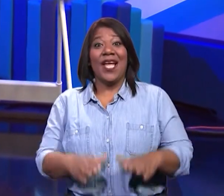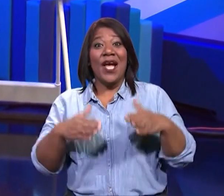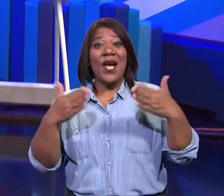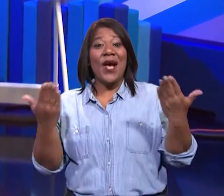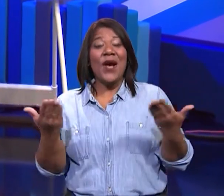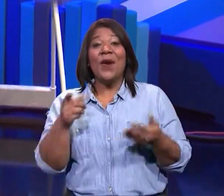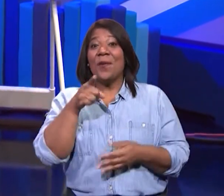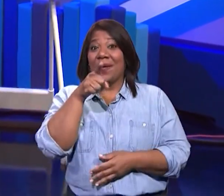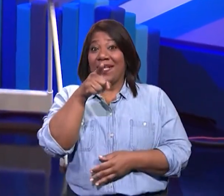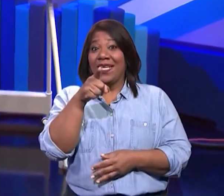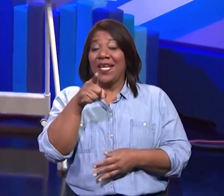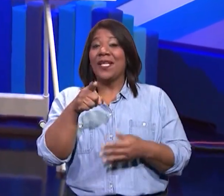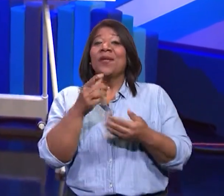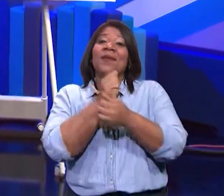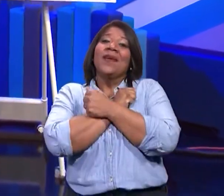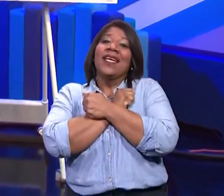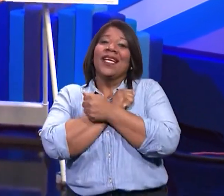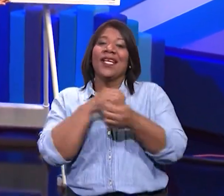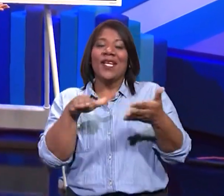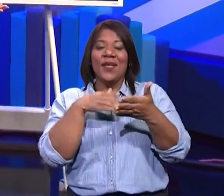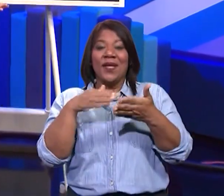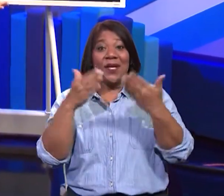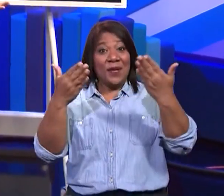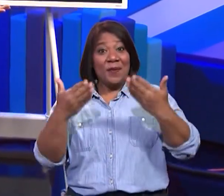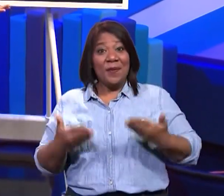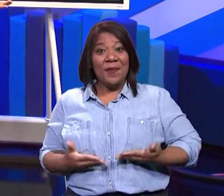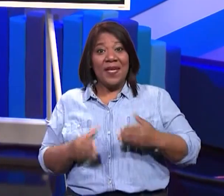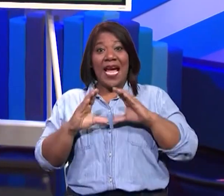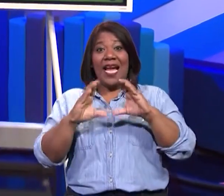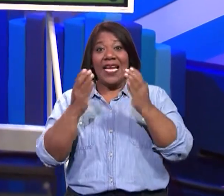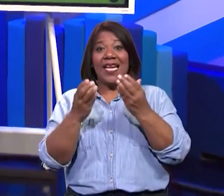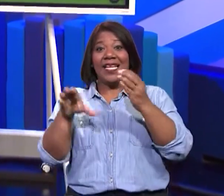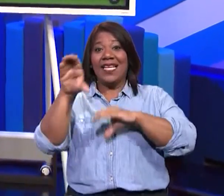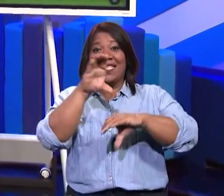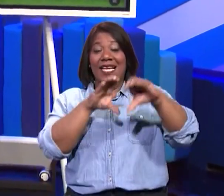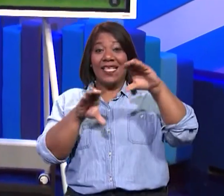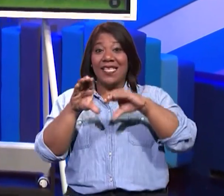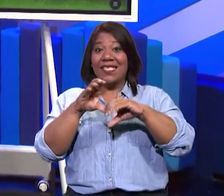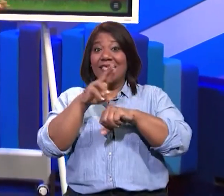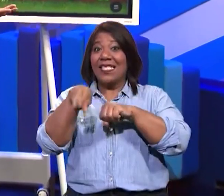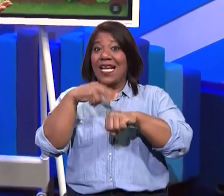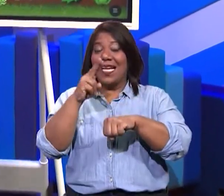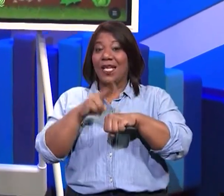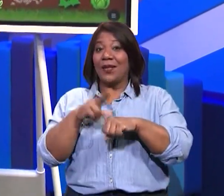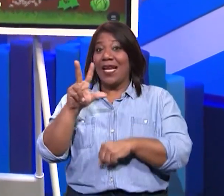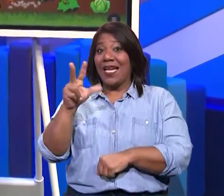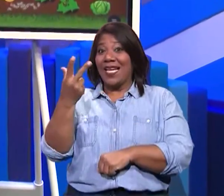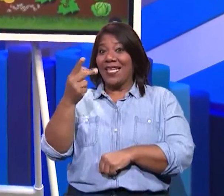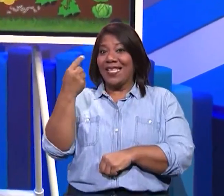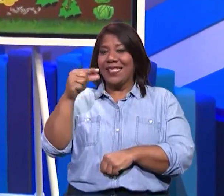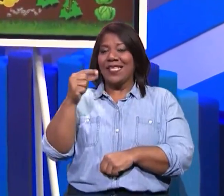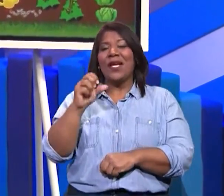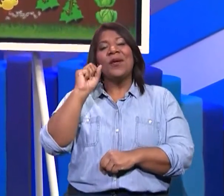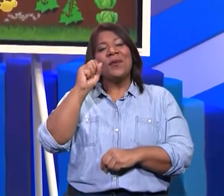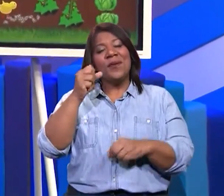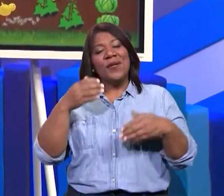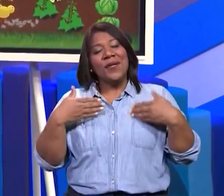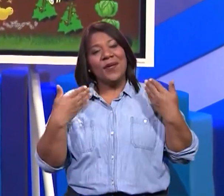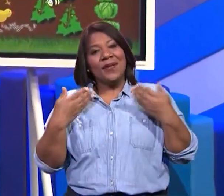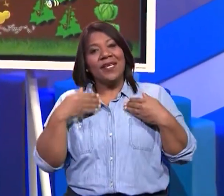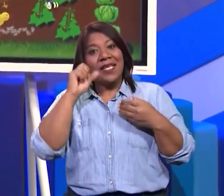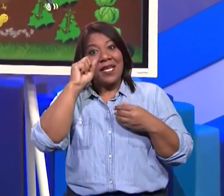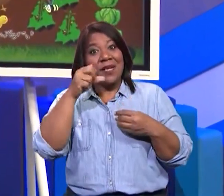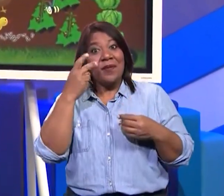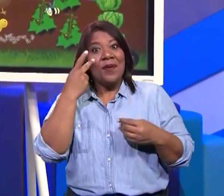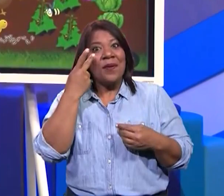¿Cómo están mis queridos estudiantes? Bienvenidos una vez más a nuestra clase de ciencias para tercer grado. Estoy muy contenta de verlos nuevamente, hoy con